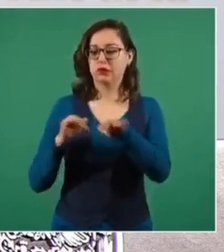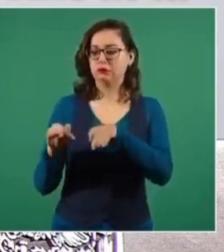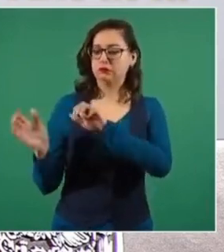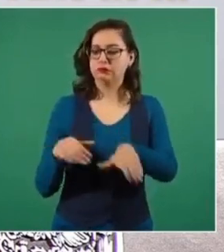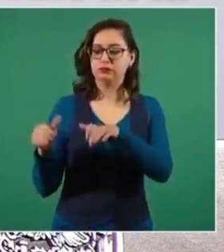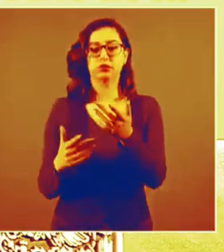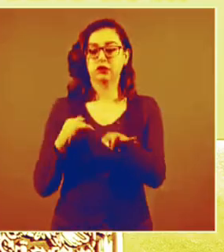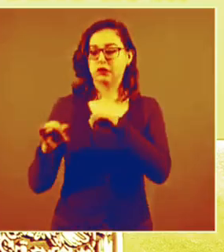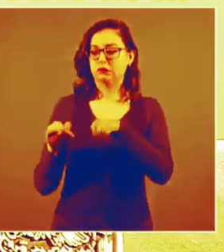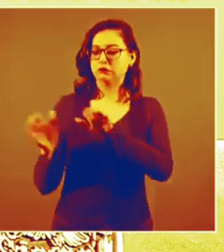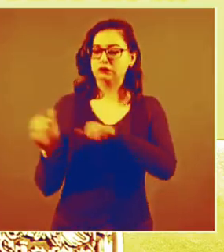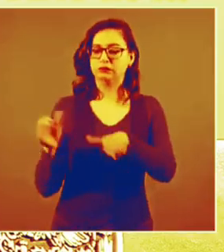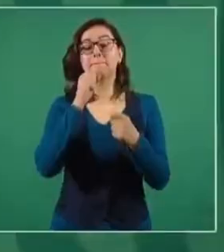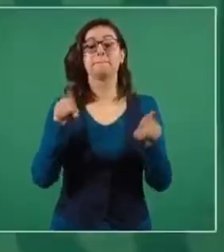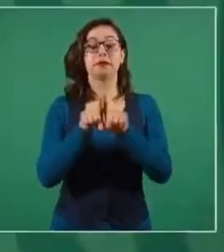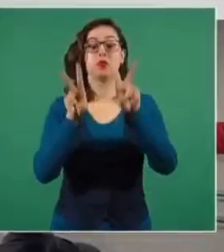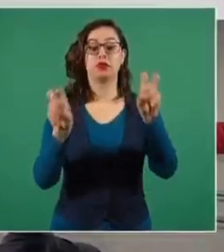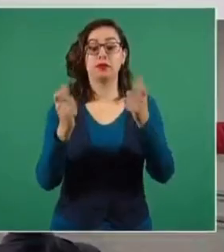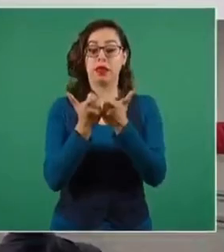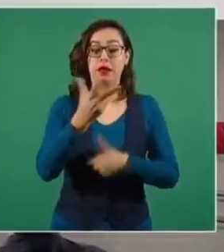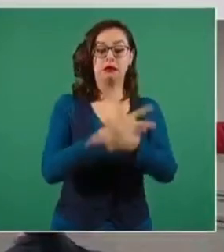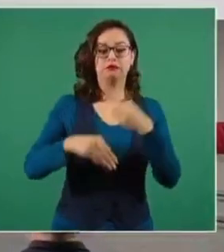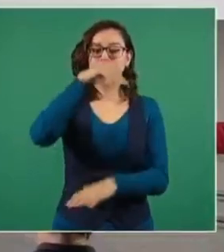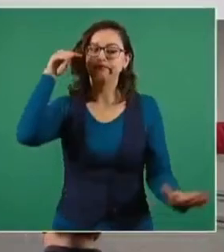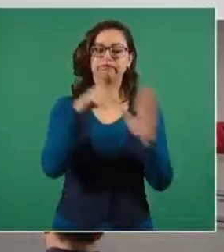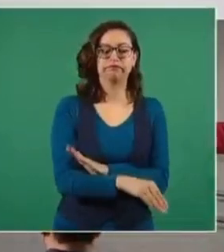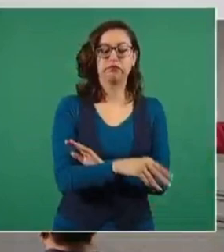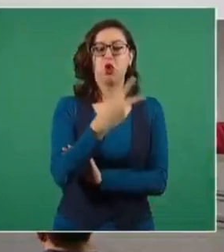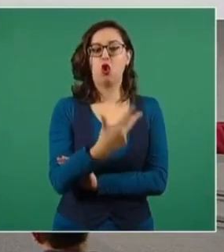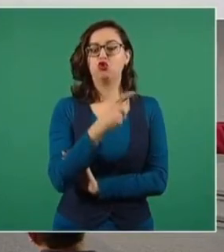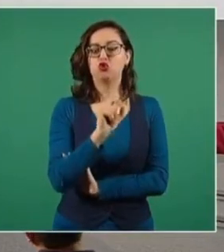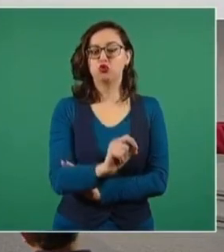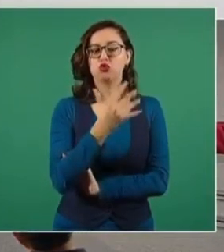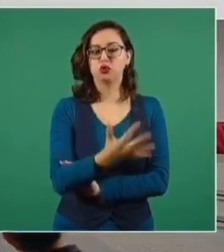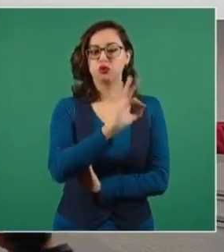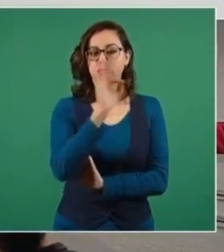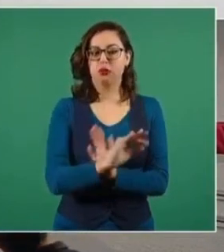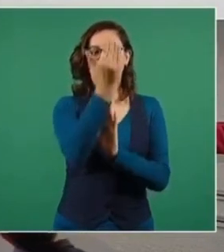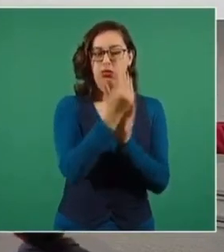caído 8.5%, estamos ya para este año con un